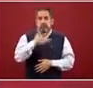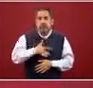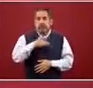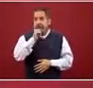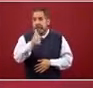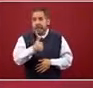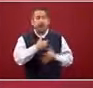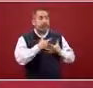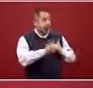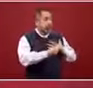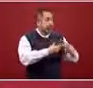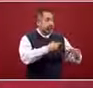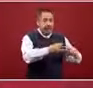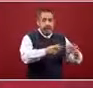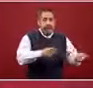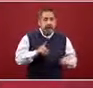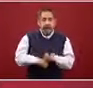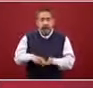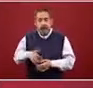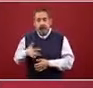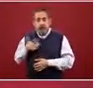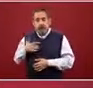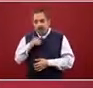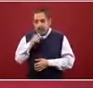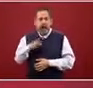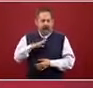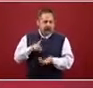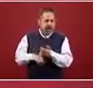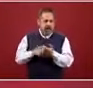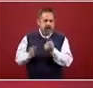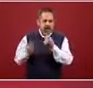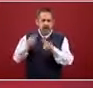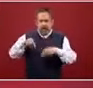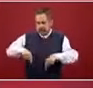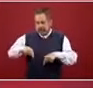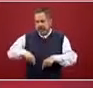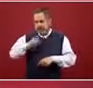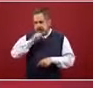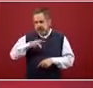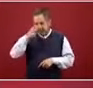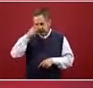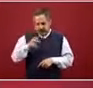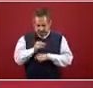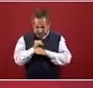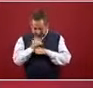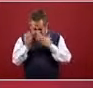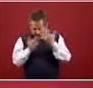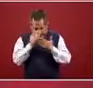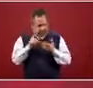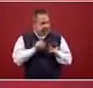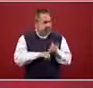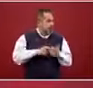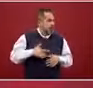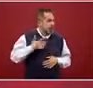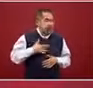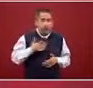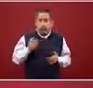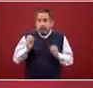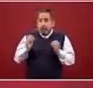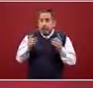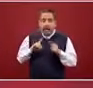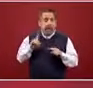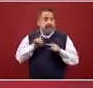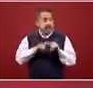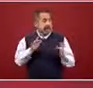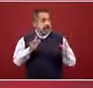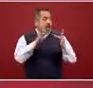identificado que tuvo síntomas. Eso lo hemos encontrado también en algunos de nuestros casos, cuando hacemos los estudios de contacto y nos muestra con quién